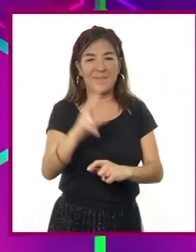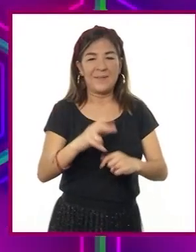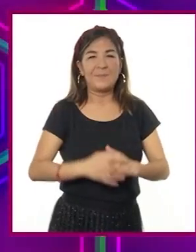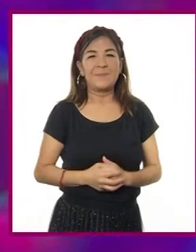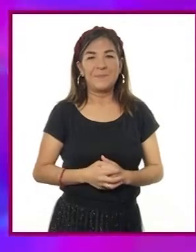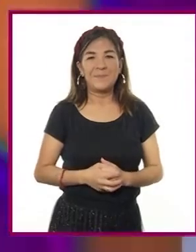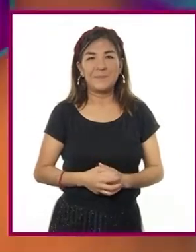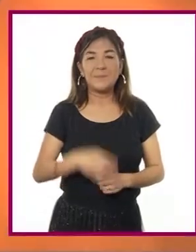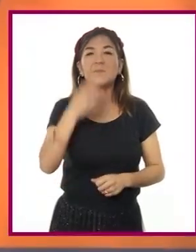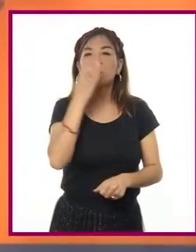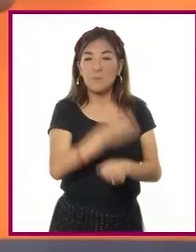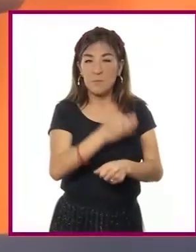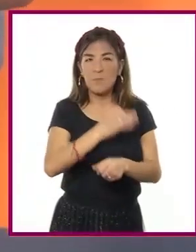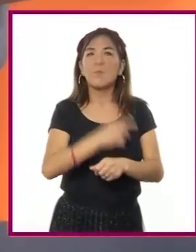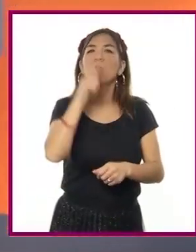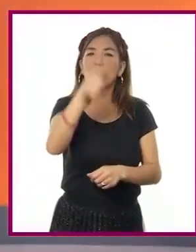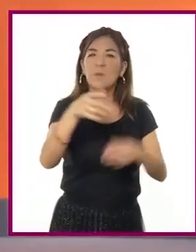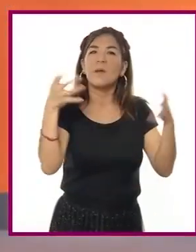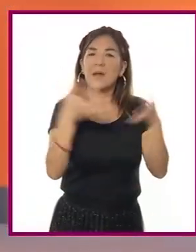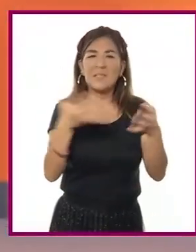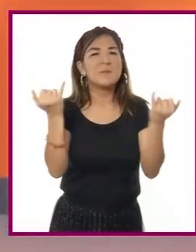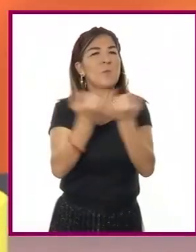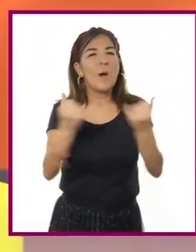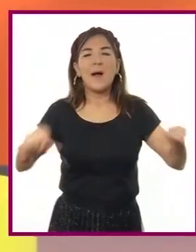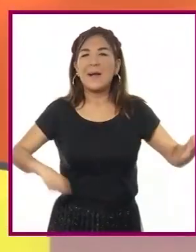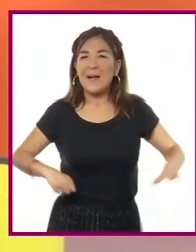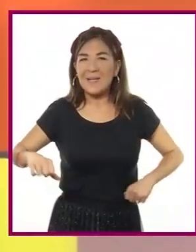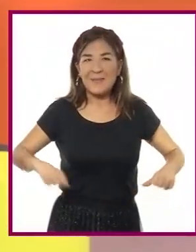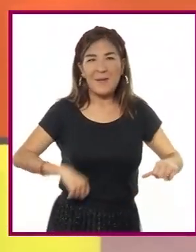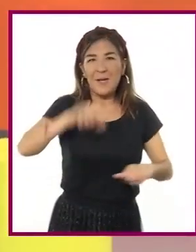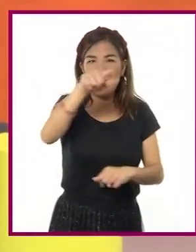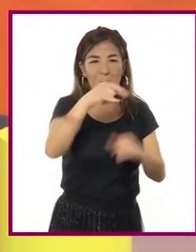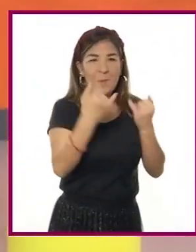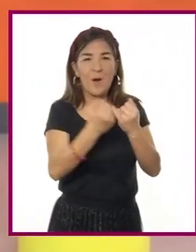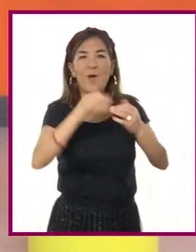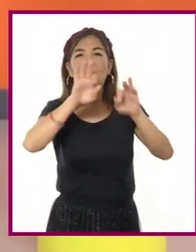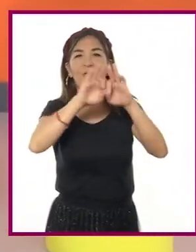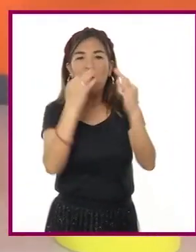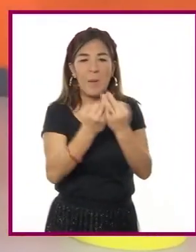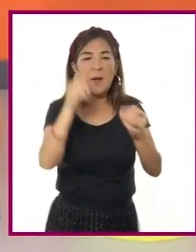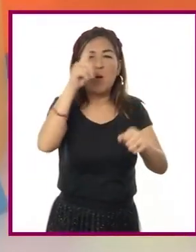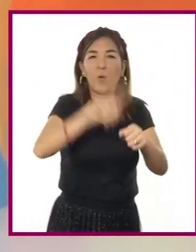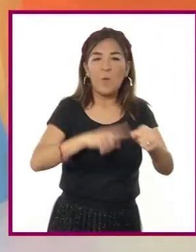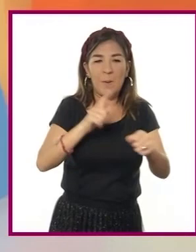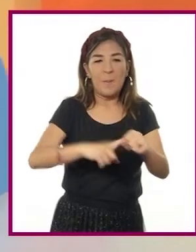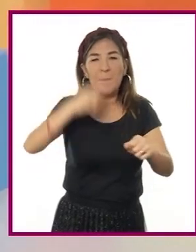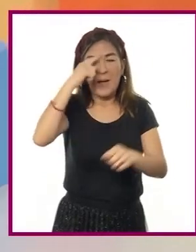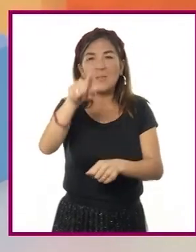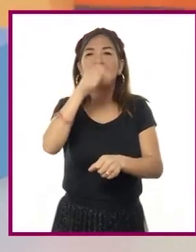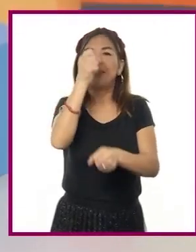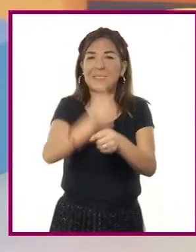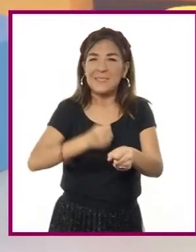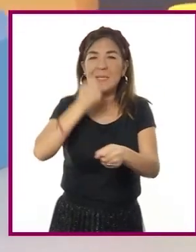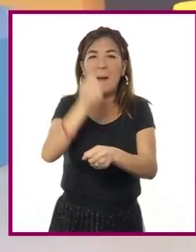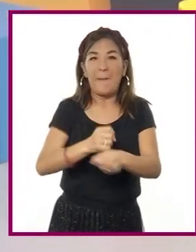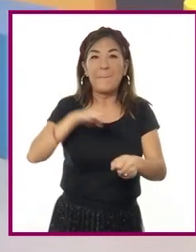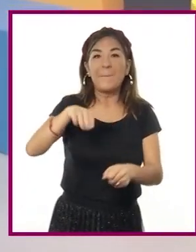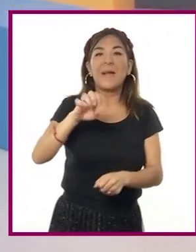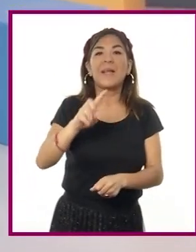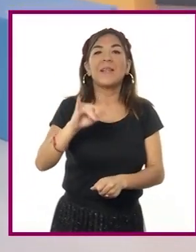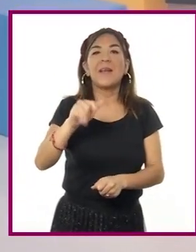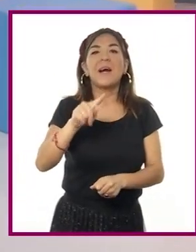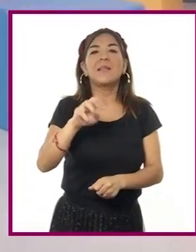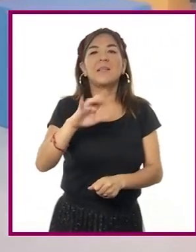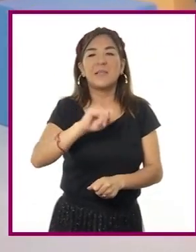Las y los invito a realizar alguna combinación de formas y colores con los octágonos para practicar la mediatriz y la